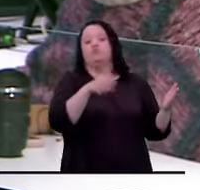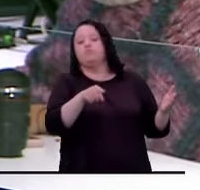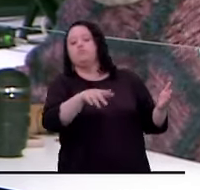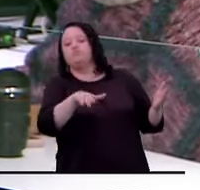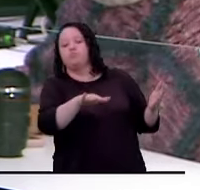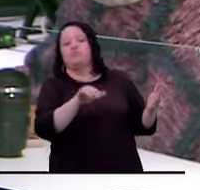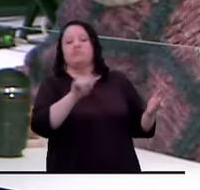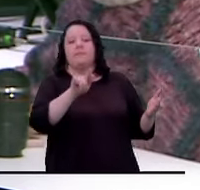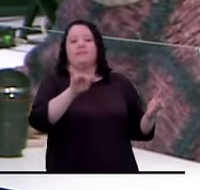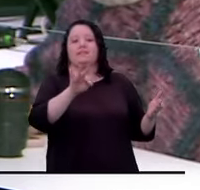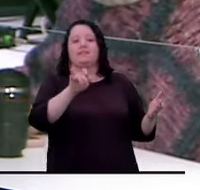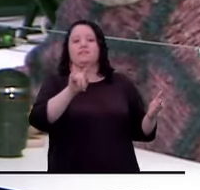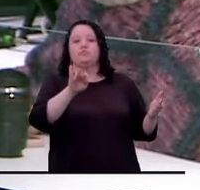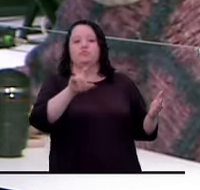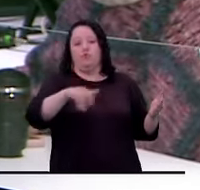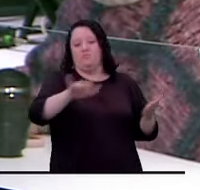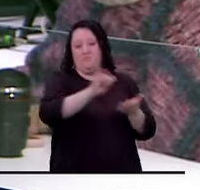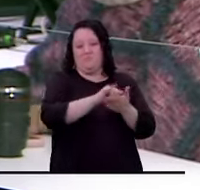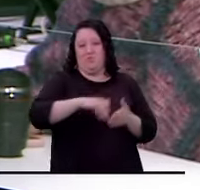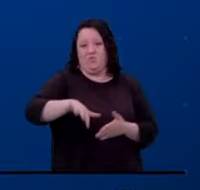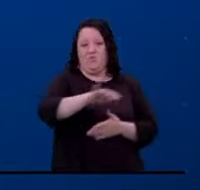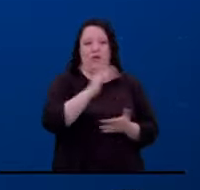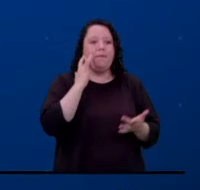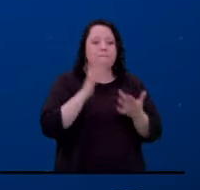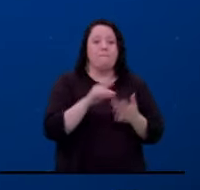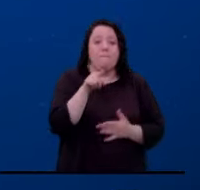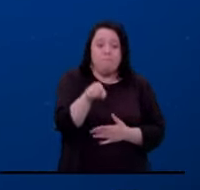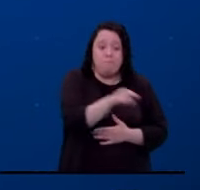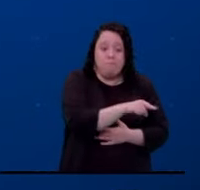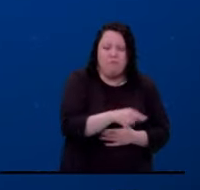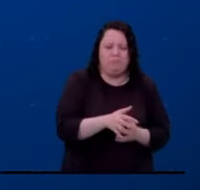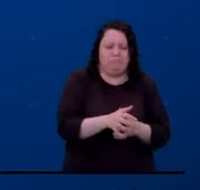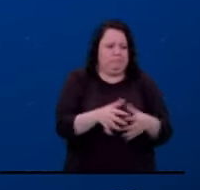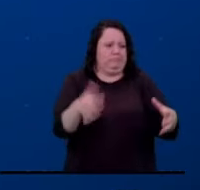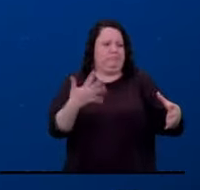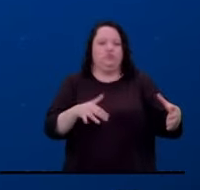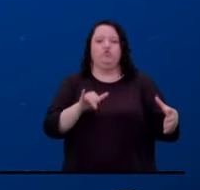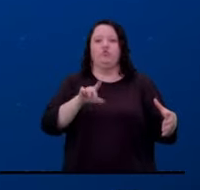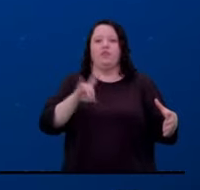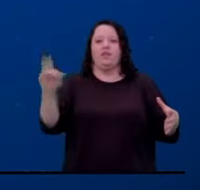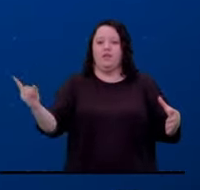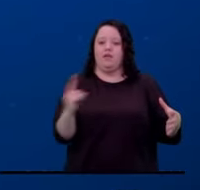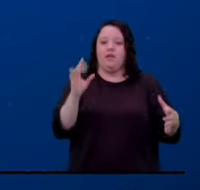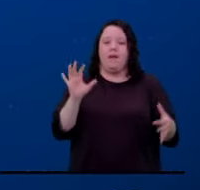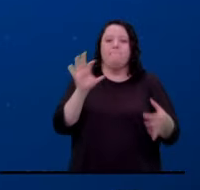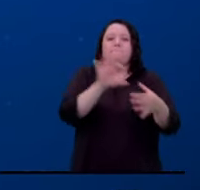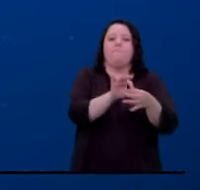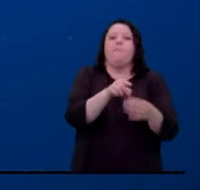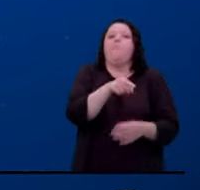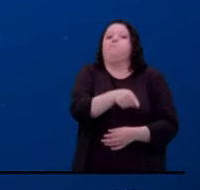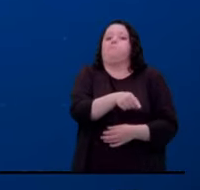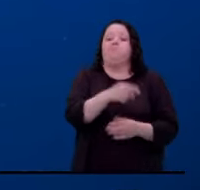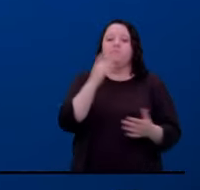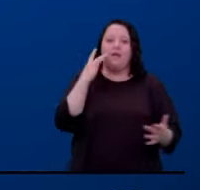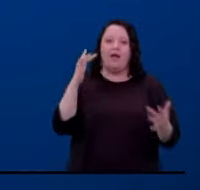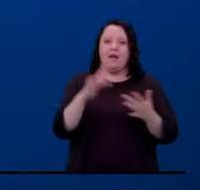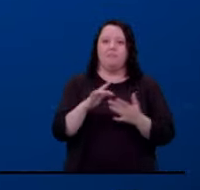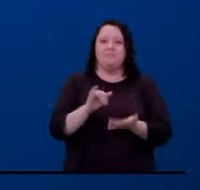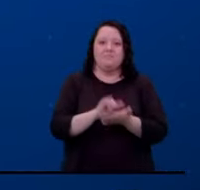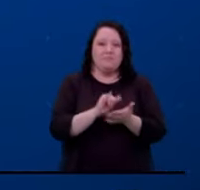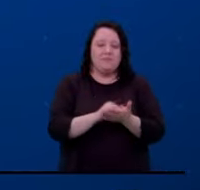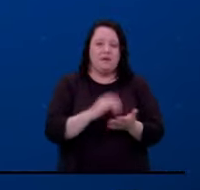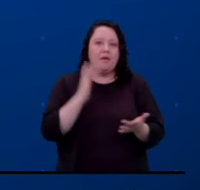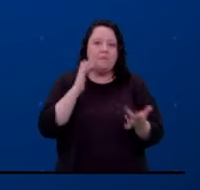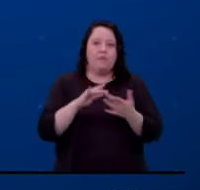en San Petersburgo, en Florida. Para conocer la magnitud, hacemos contacto con Judy Mora, nuestra corresponsal que está allí durante toda